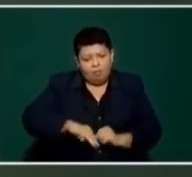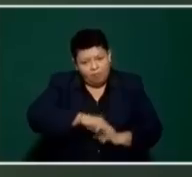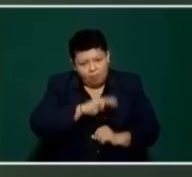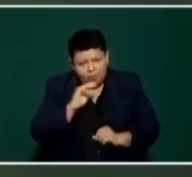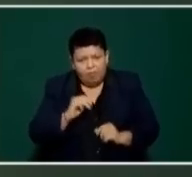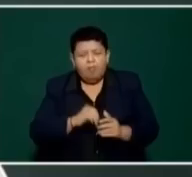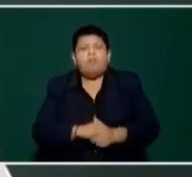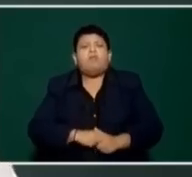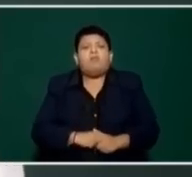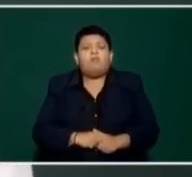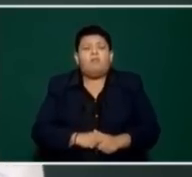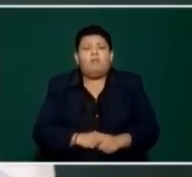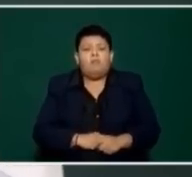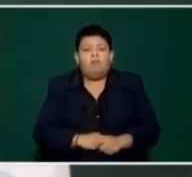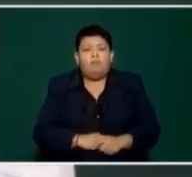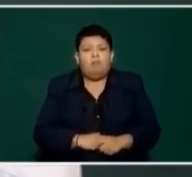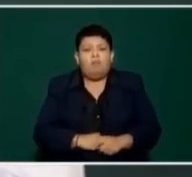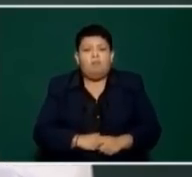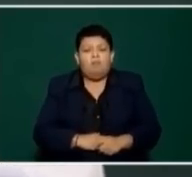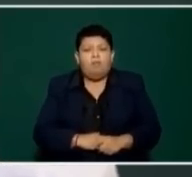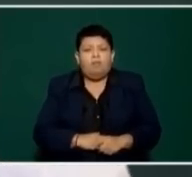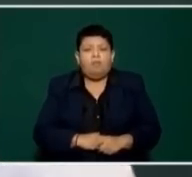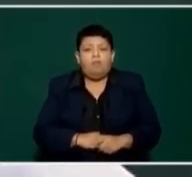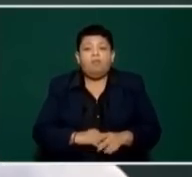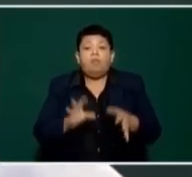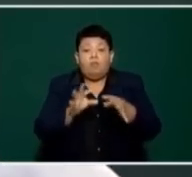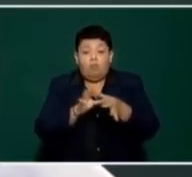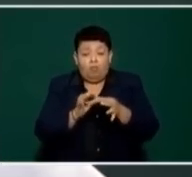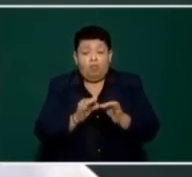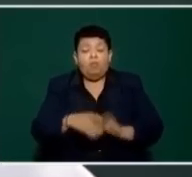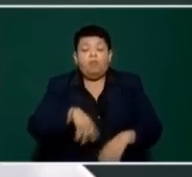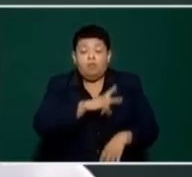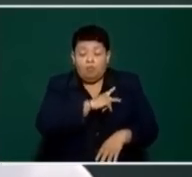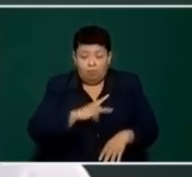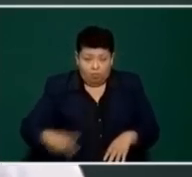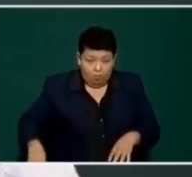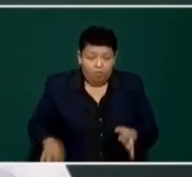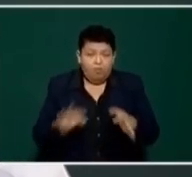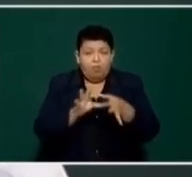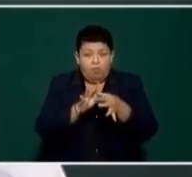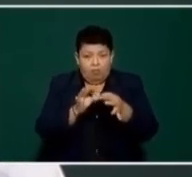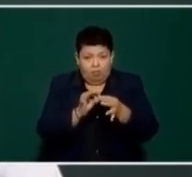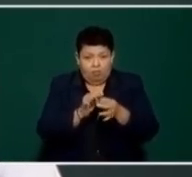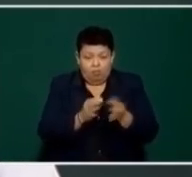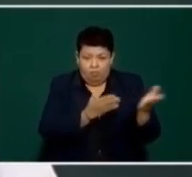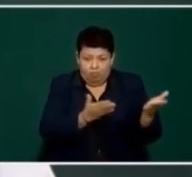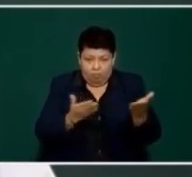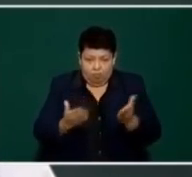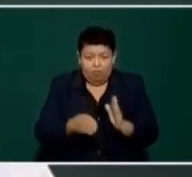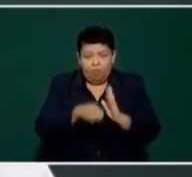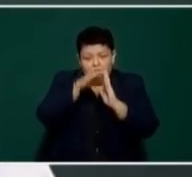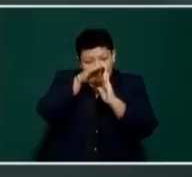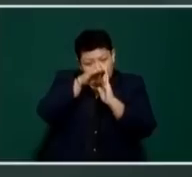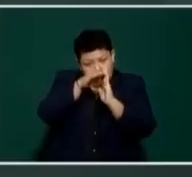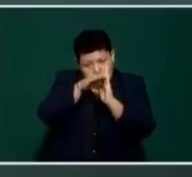de homicidios dolosos, que como el señor presidente dijo hace un momento, disminuyó